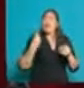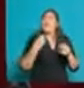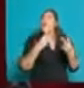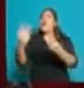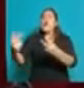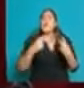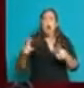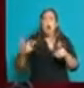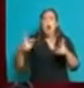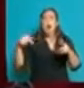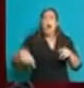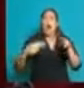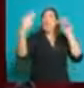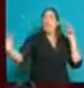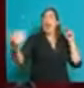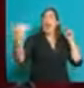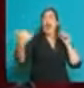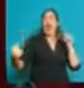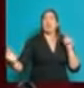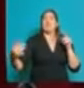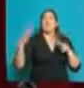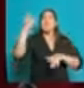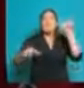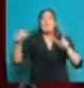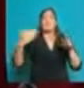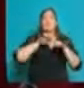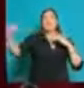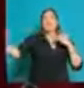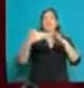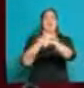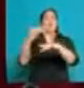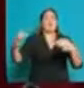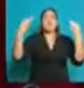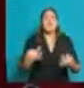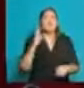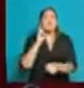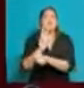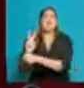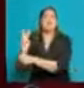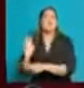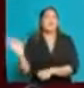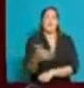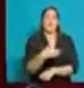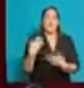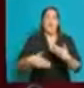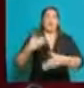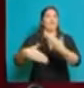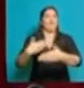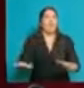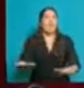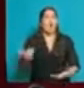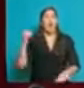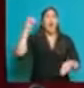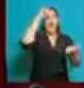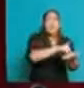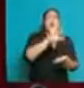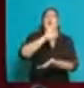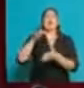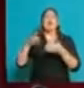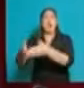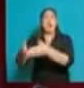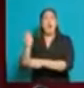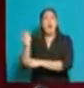miles de argentinos pueden vincularse en menos tiempo y con más seguridad. Ese puerto y ese aeropuerto que inauguramos